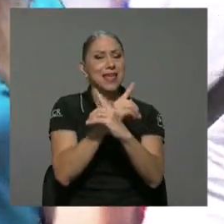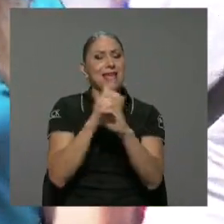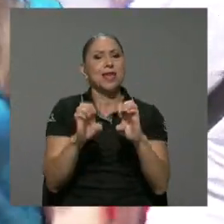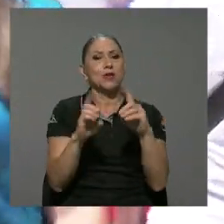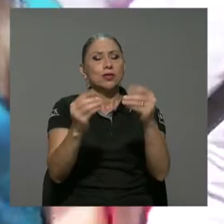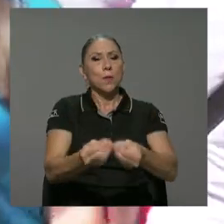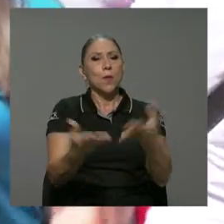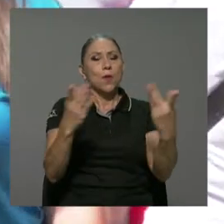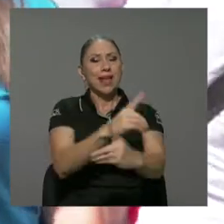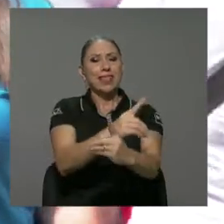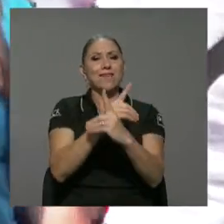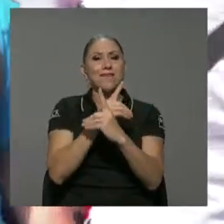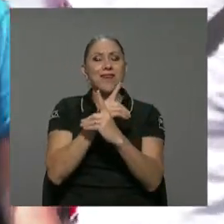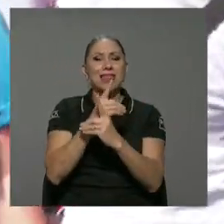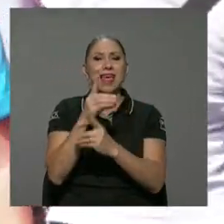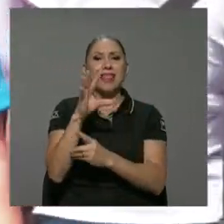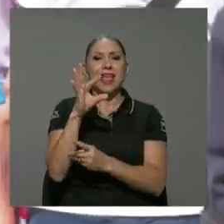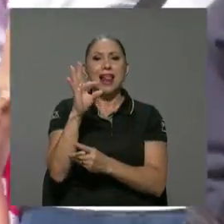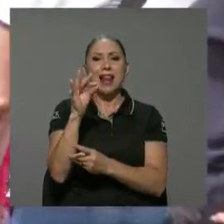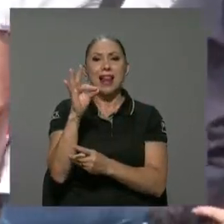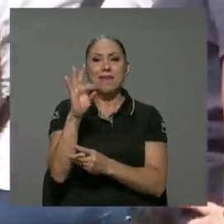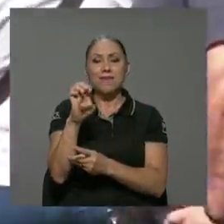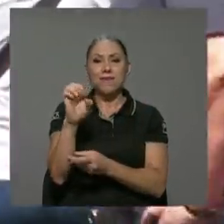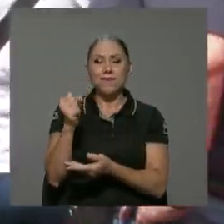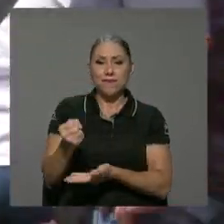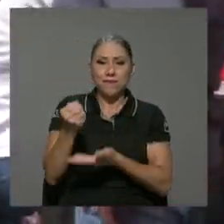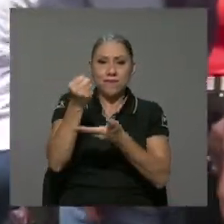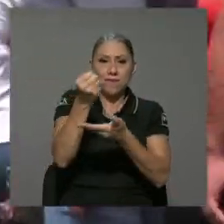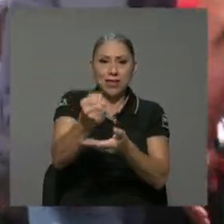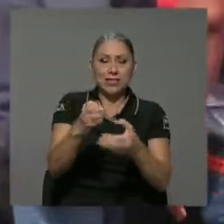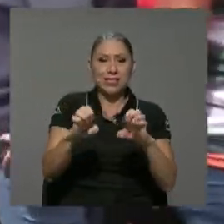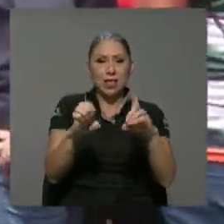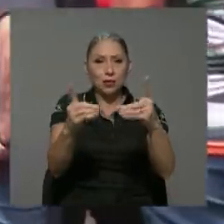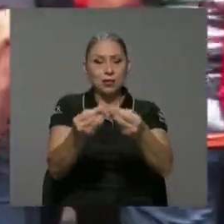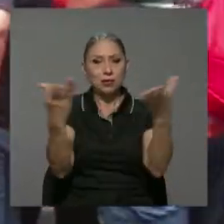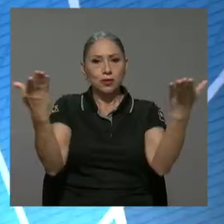y defensa del FES, Fondo Especial de la Educación Superior.